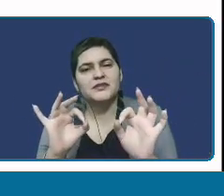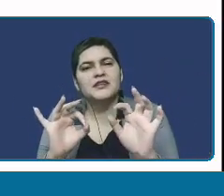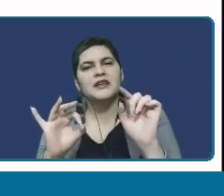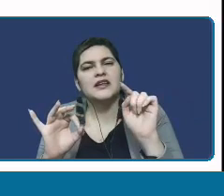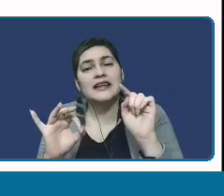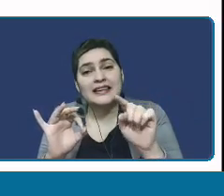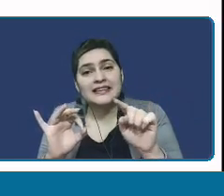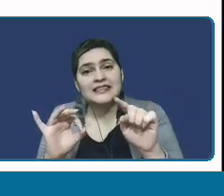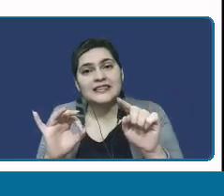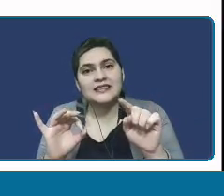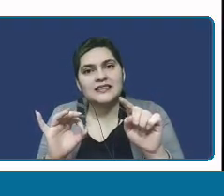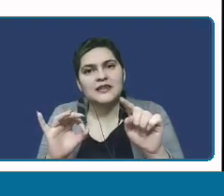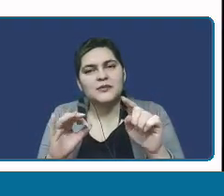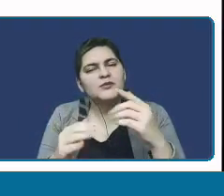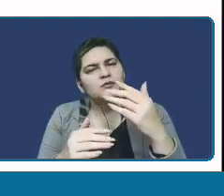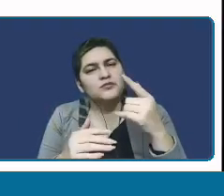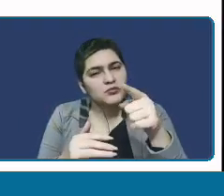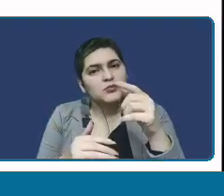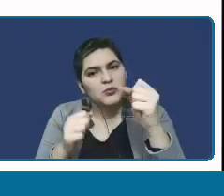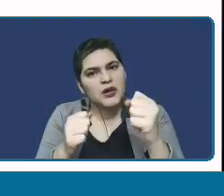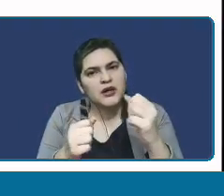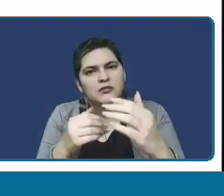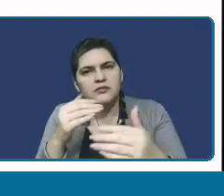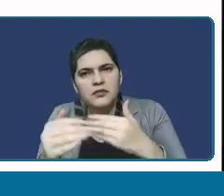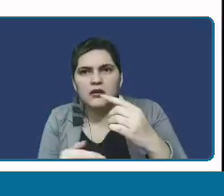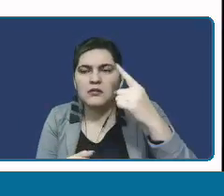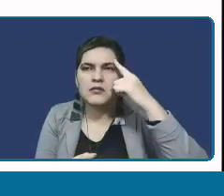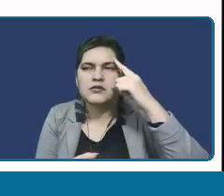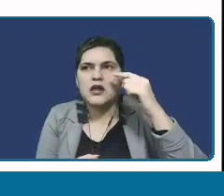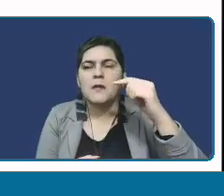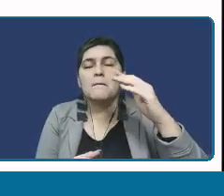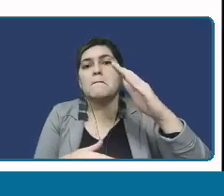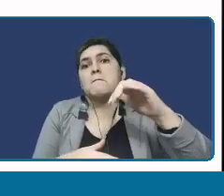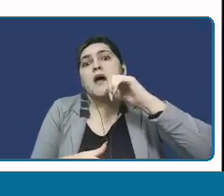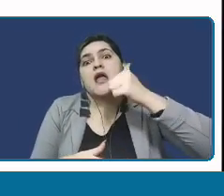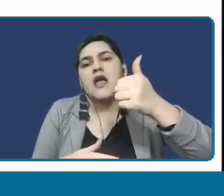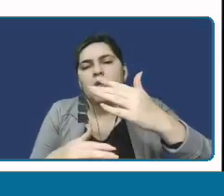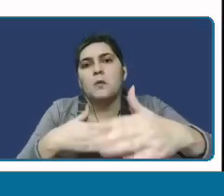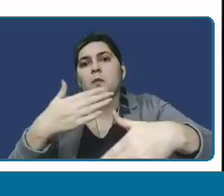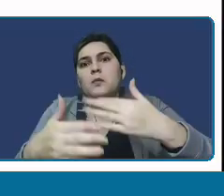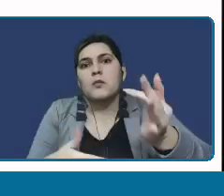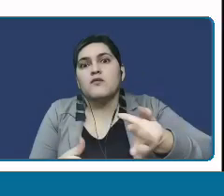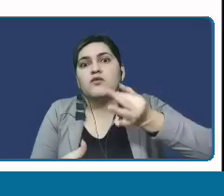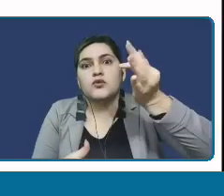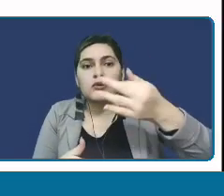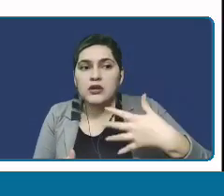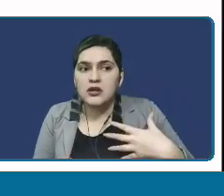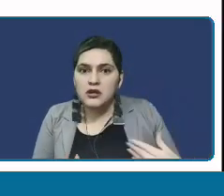de adelantar para el manejo que viene mañana y pasado mañana, que es lo más